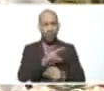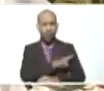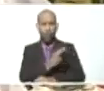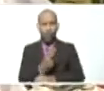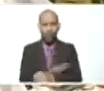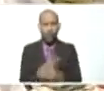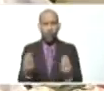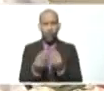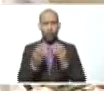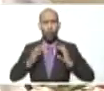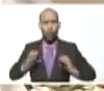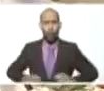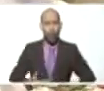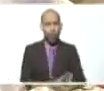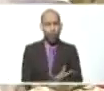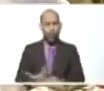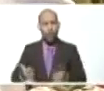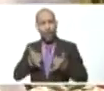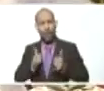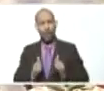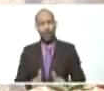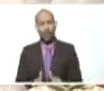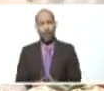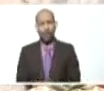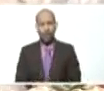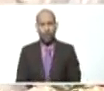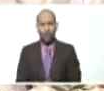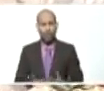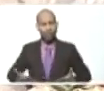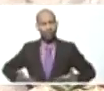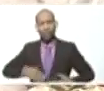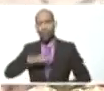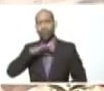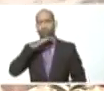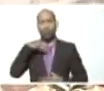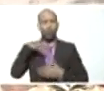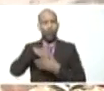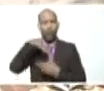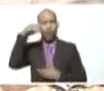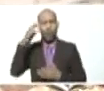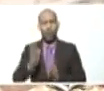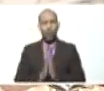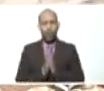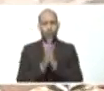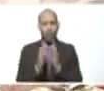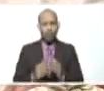el cuerpo y la sangre de tu Hijo y llenos de tu Espíritu Santo,